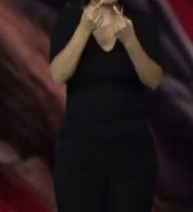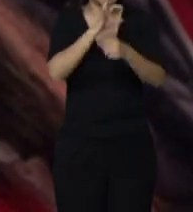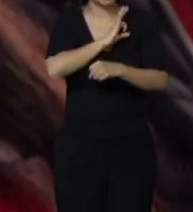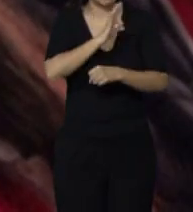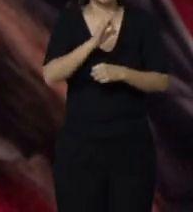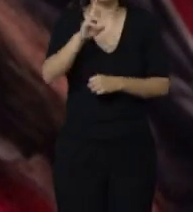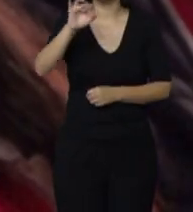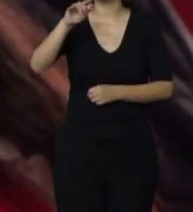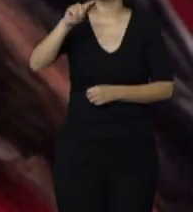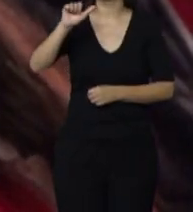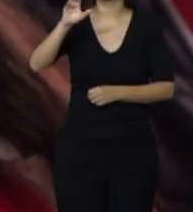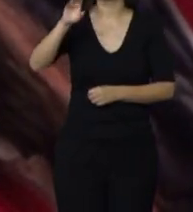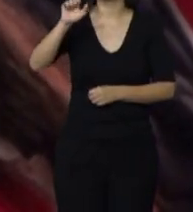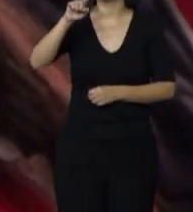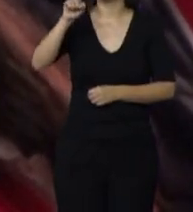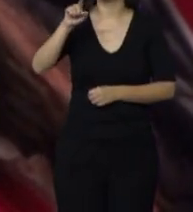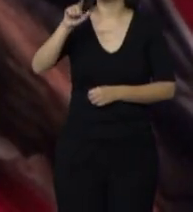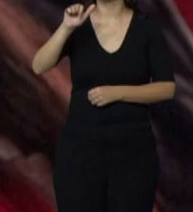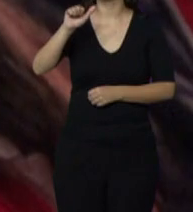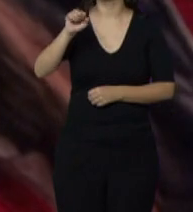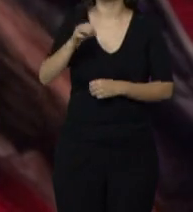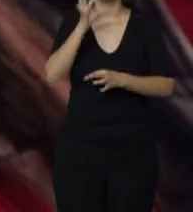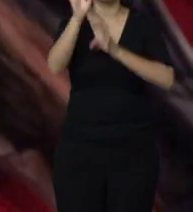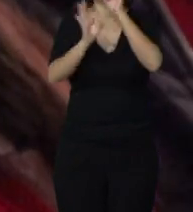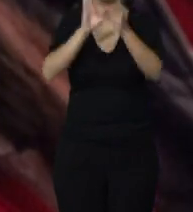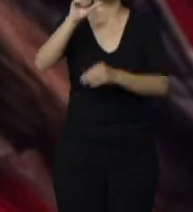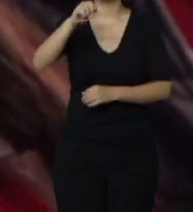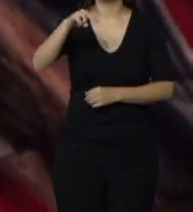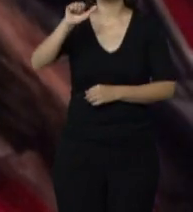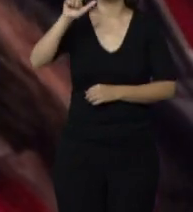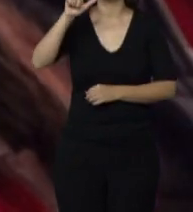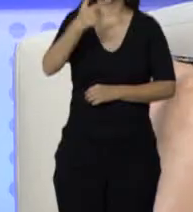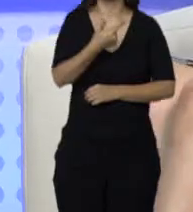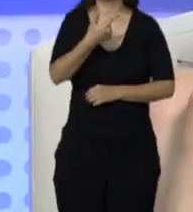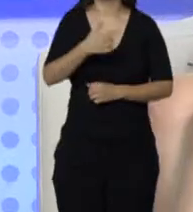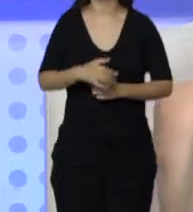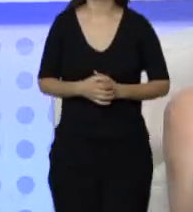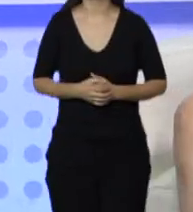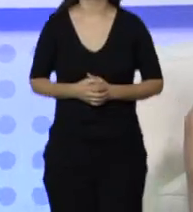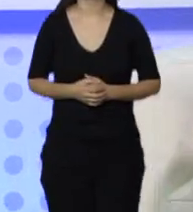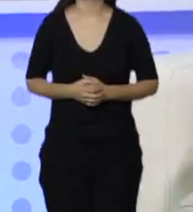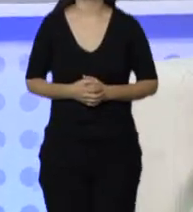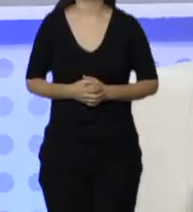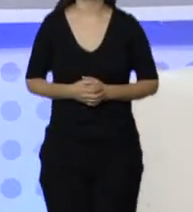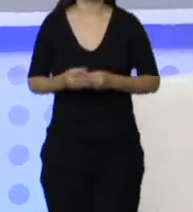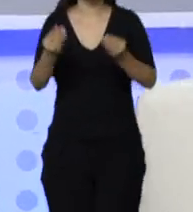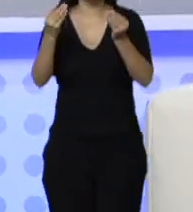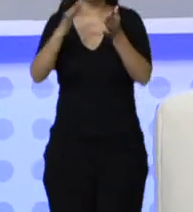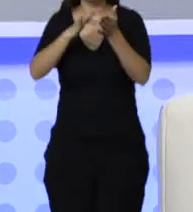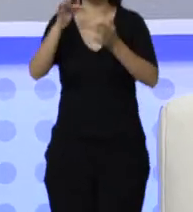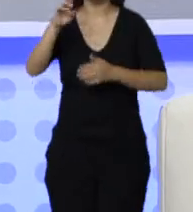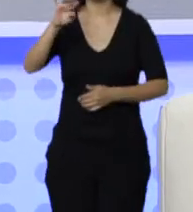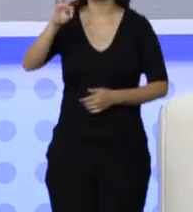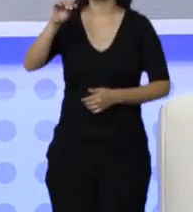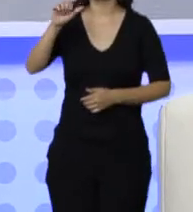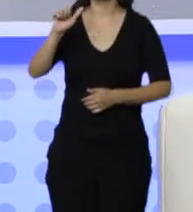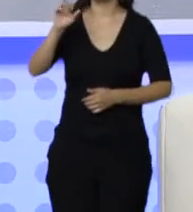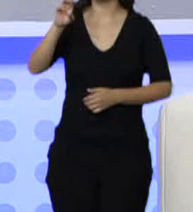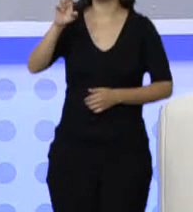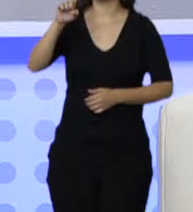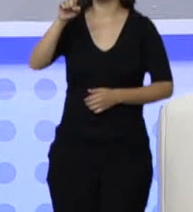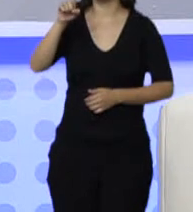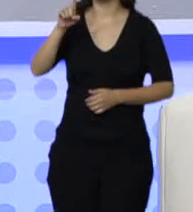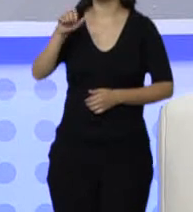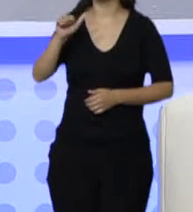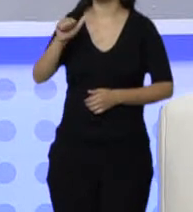rita contreras noticieros canal 7 bueno gracias a rita contra los ciclos briones por